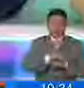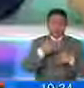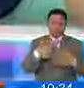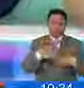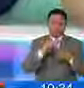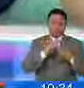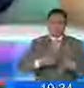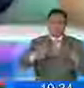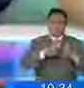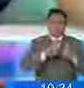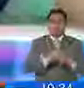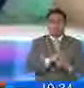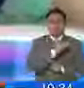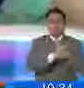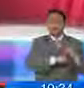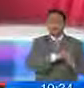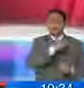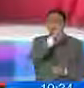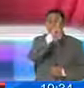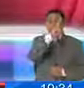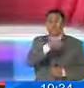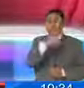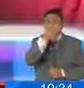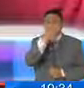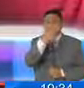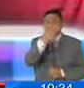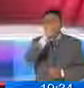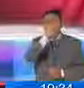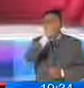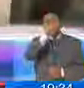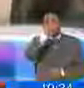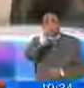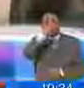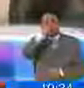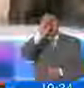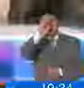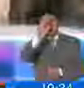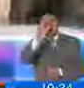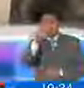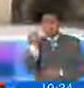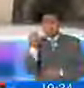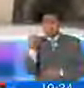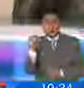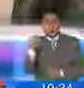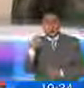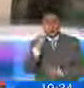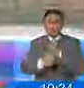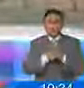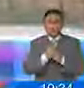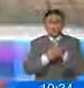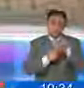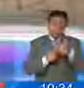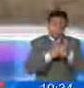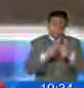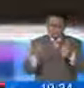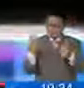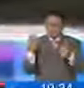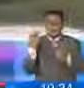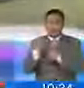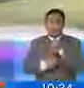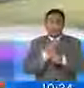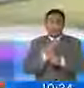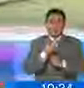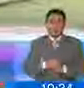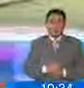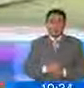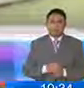año 2015 se reportaron 2.267 embarazos en jóvenes entre los 10 a los 14 años. Las estadísticas